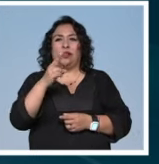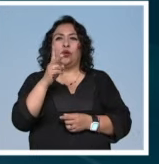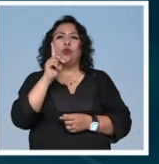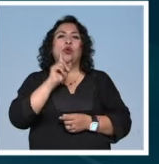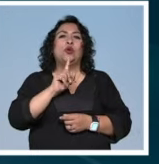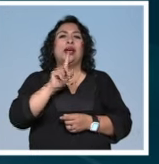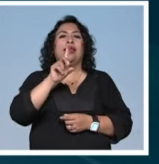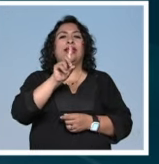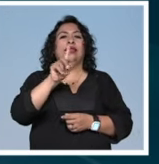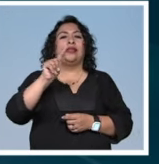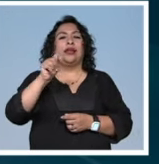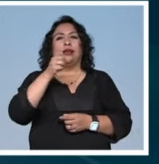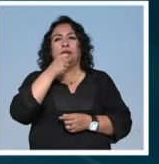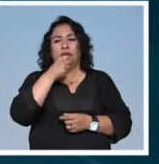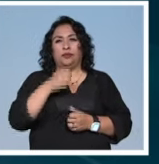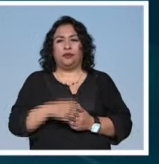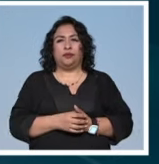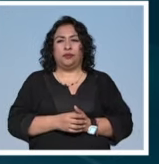Diana Telles.